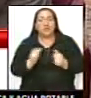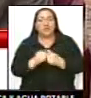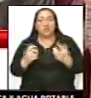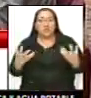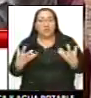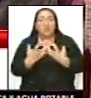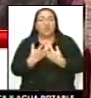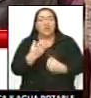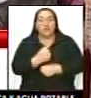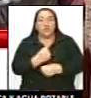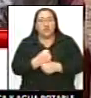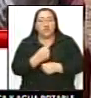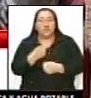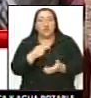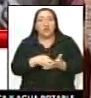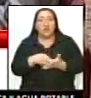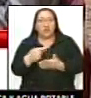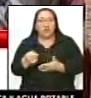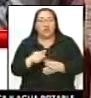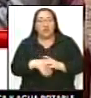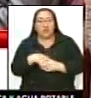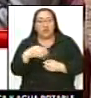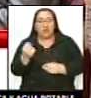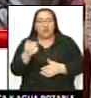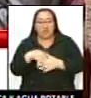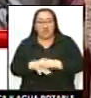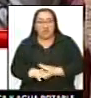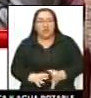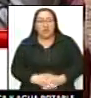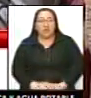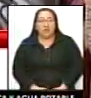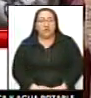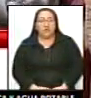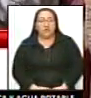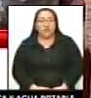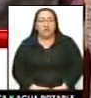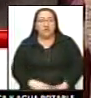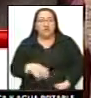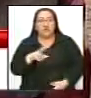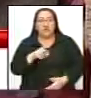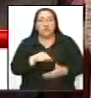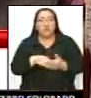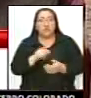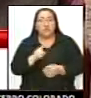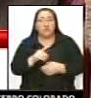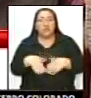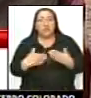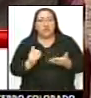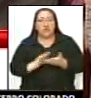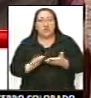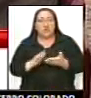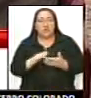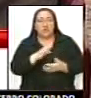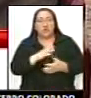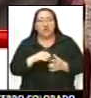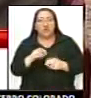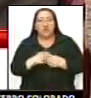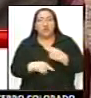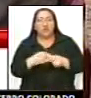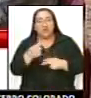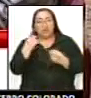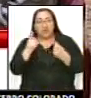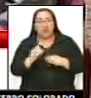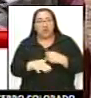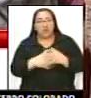concertaciones de operaciones de endeudamiento externo e interno. 3.1. Autorízase al Gobierno Nacional para